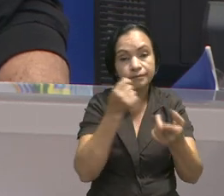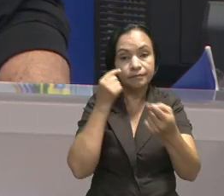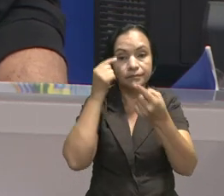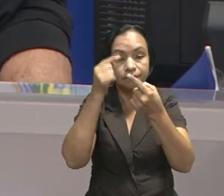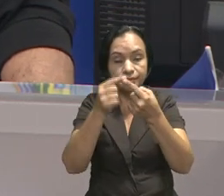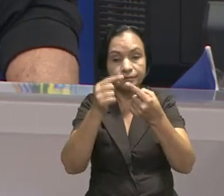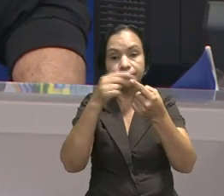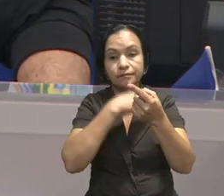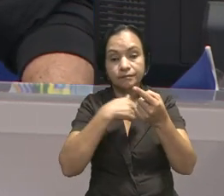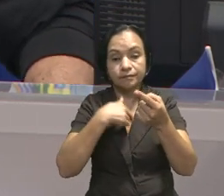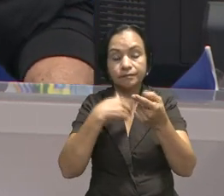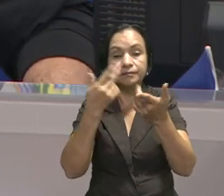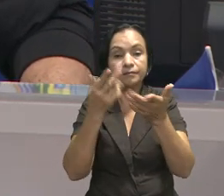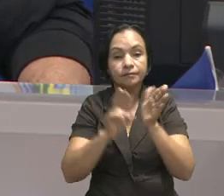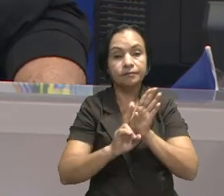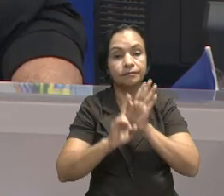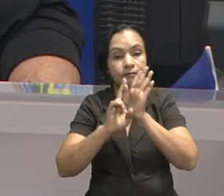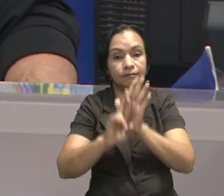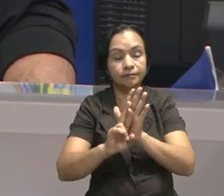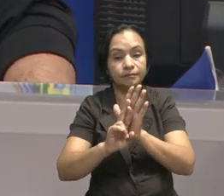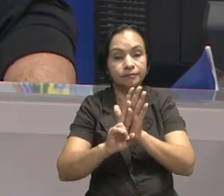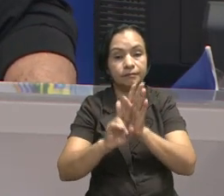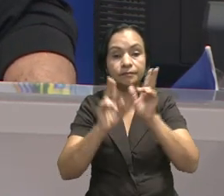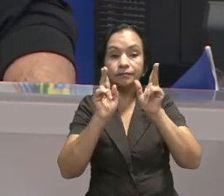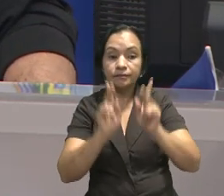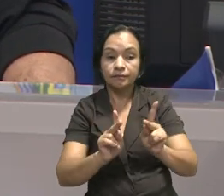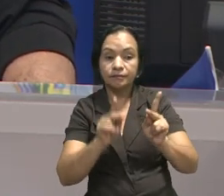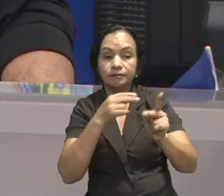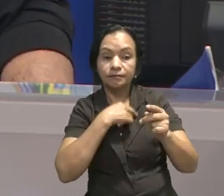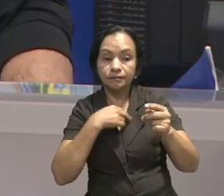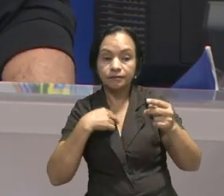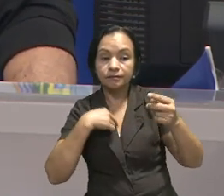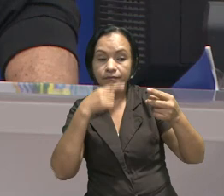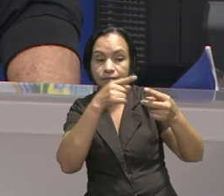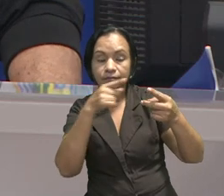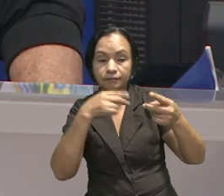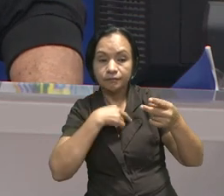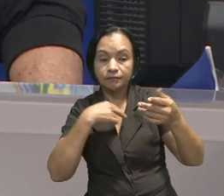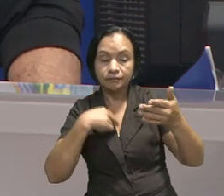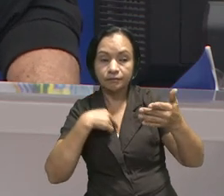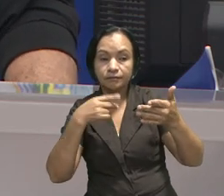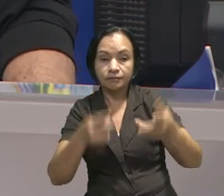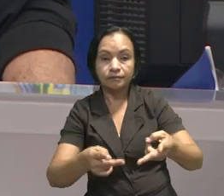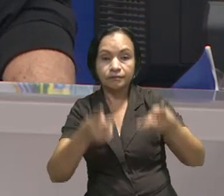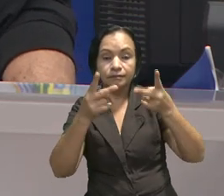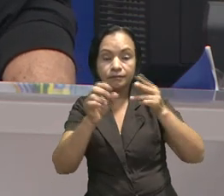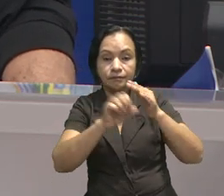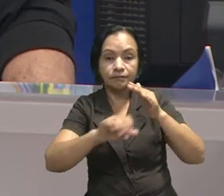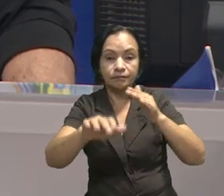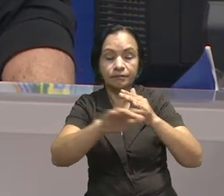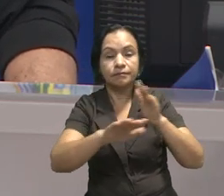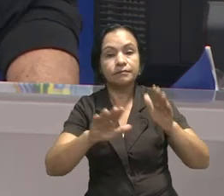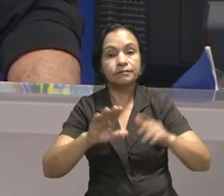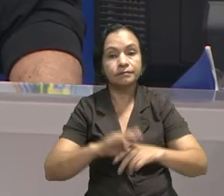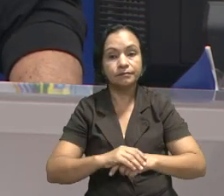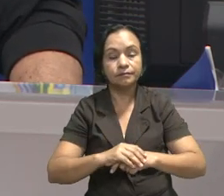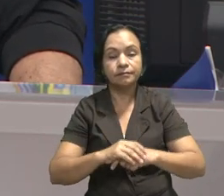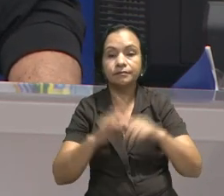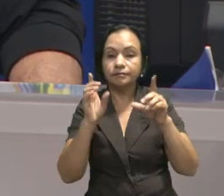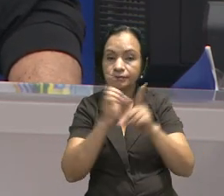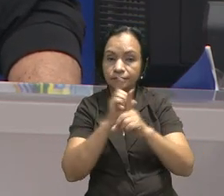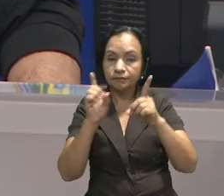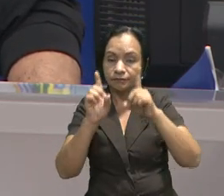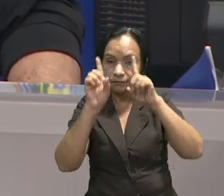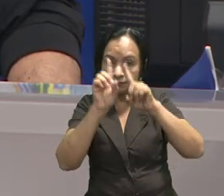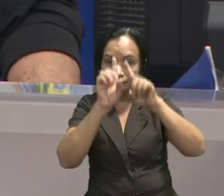que ver con la representatividad que tiene la persona en su comportamiento en la sociedad. Entonces, debe quedar